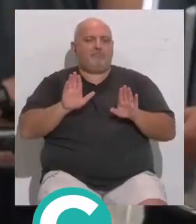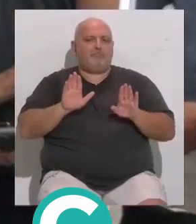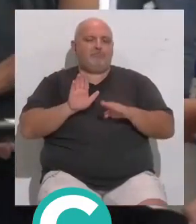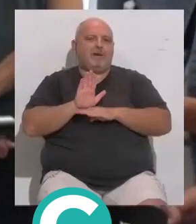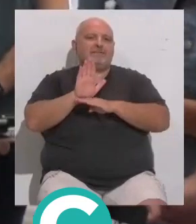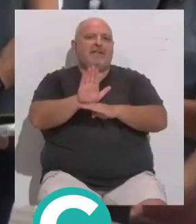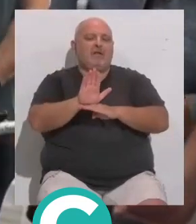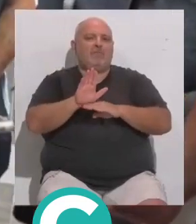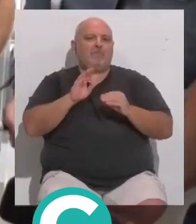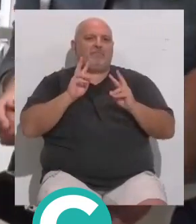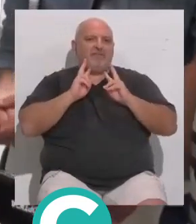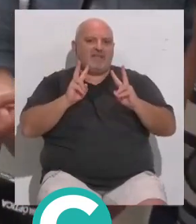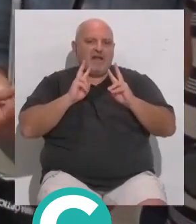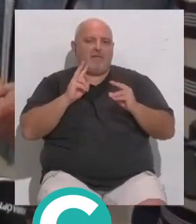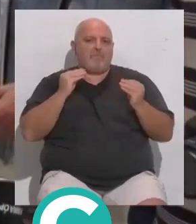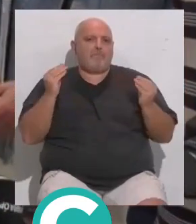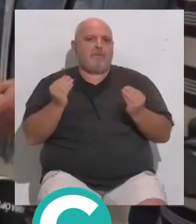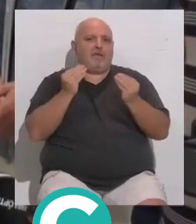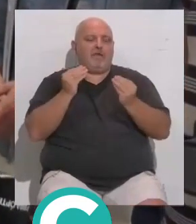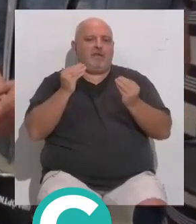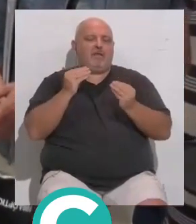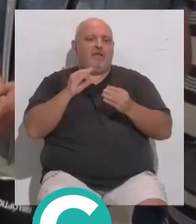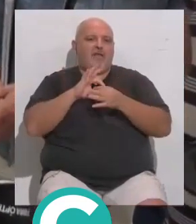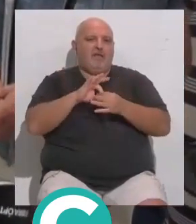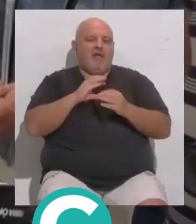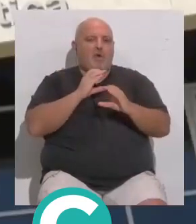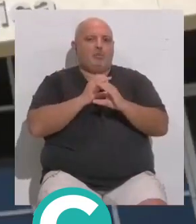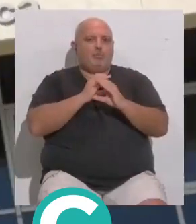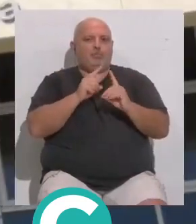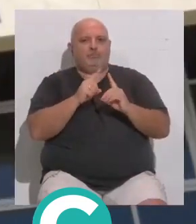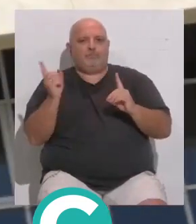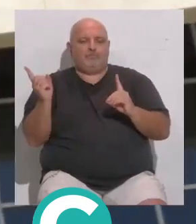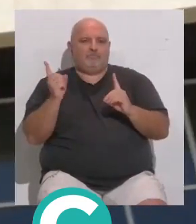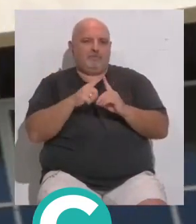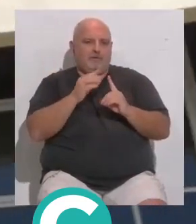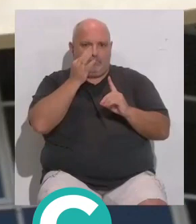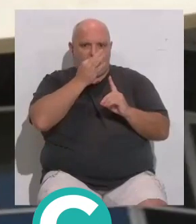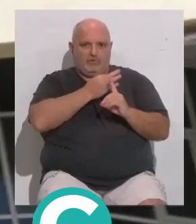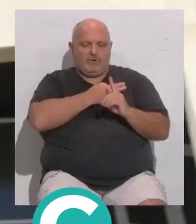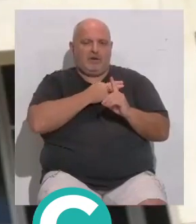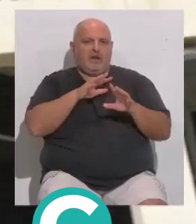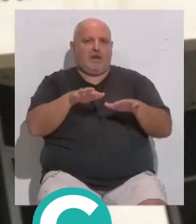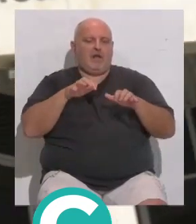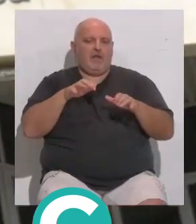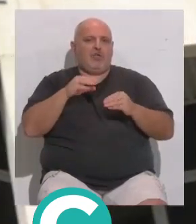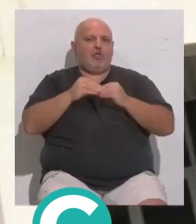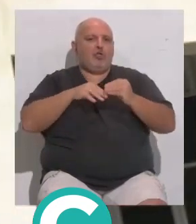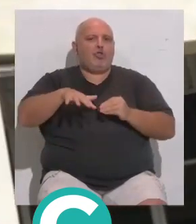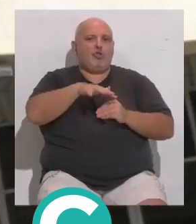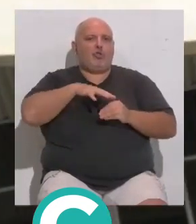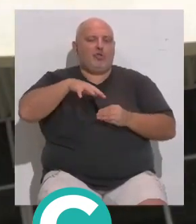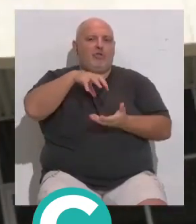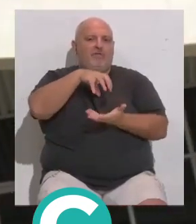las mejoras, ventajas e incremento de expediciones en bus al campus de Puerto Real, en un acto desarrollado en el